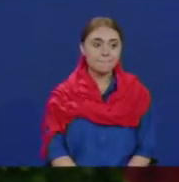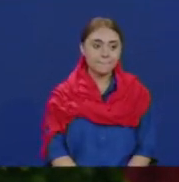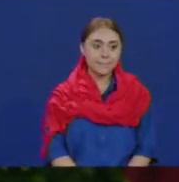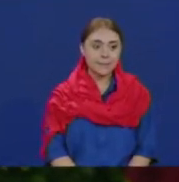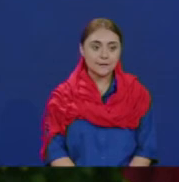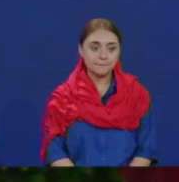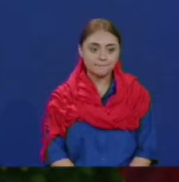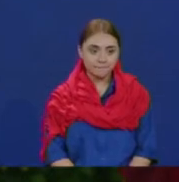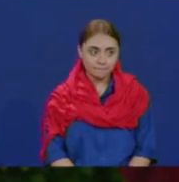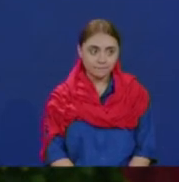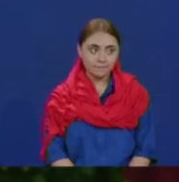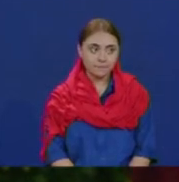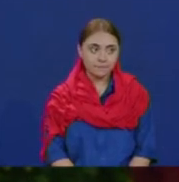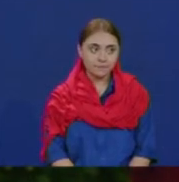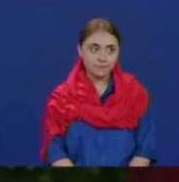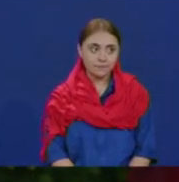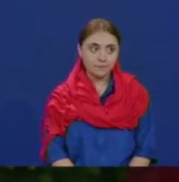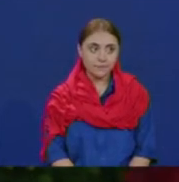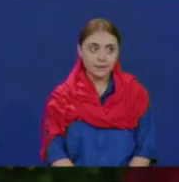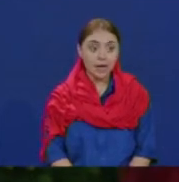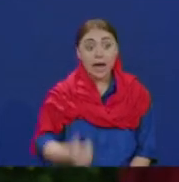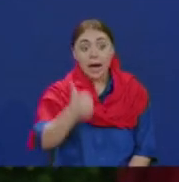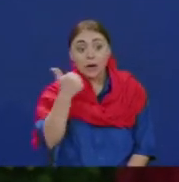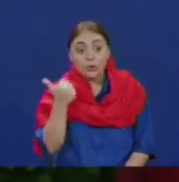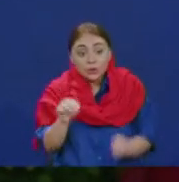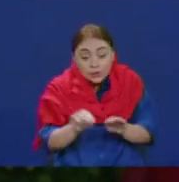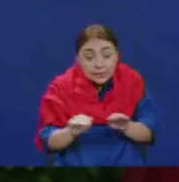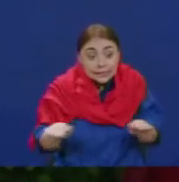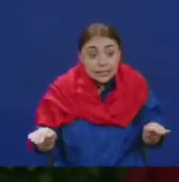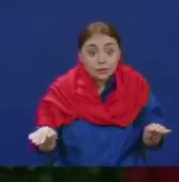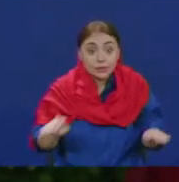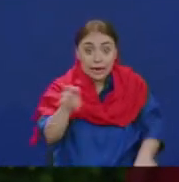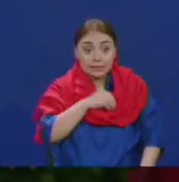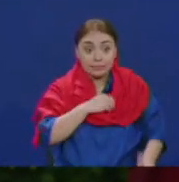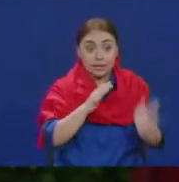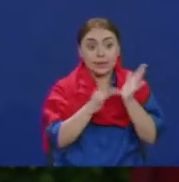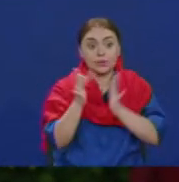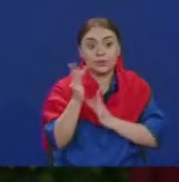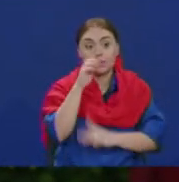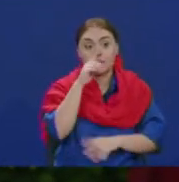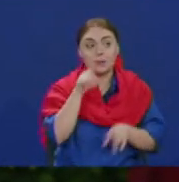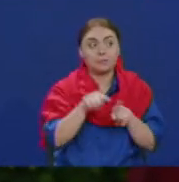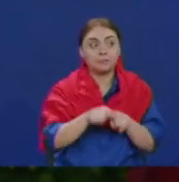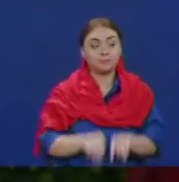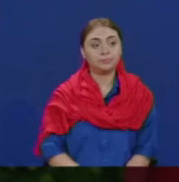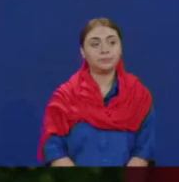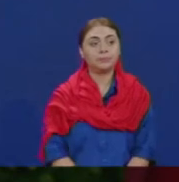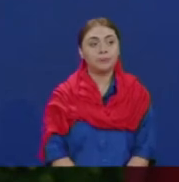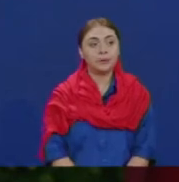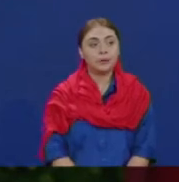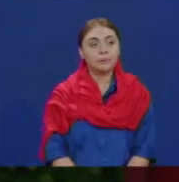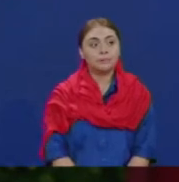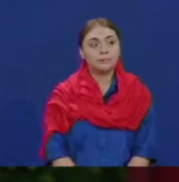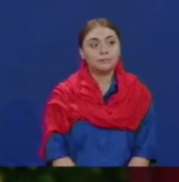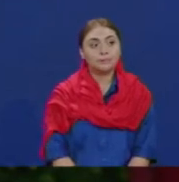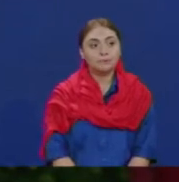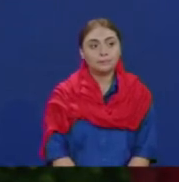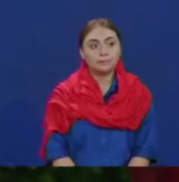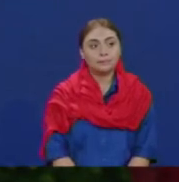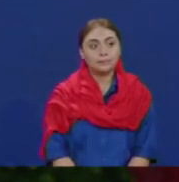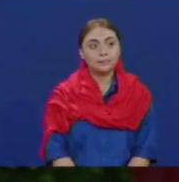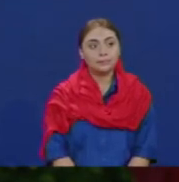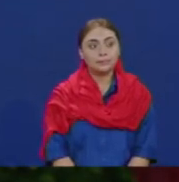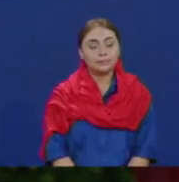Aquí vienen unos niños también recibiendo al Señor. Gloria a Dios, por favor atiéndalos. Bendito Señor. Gloria a